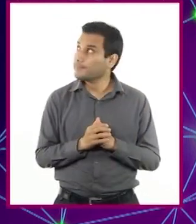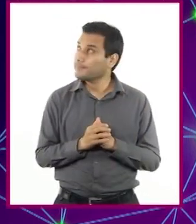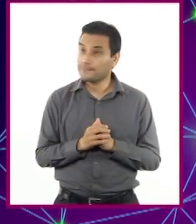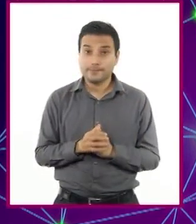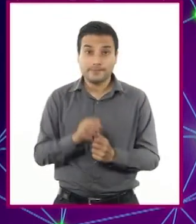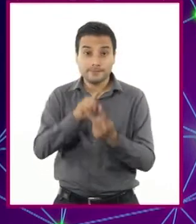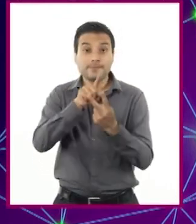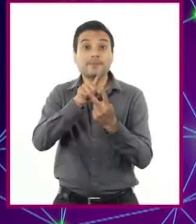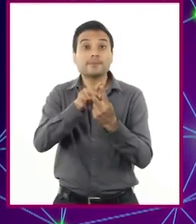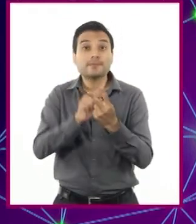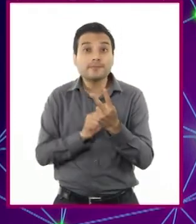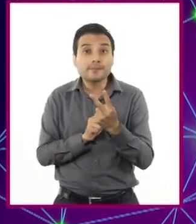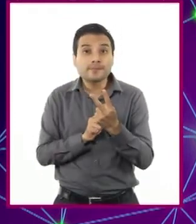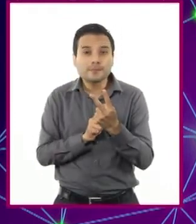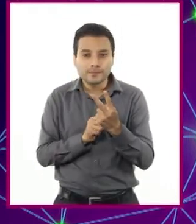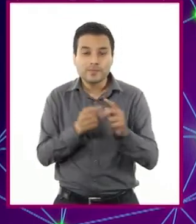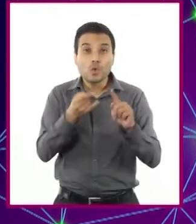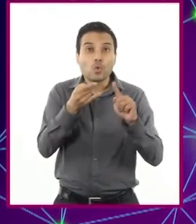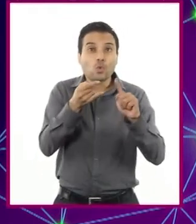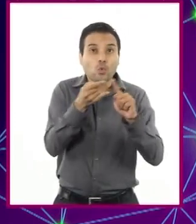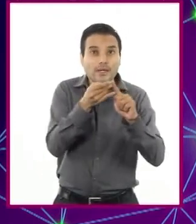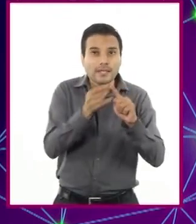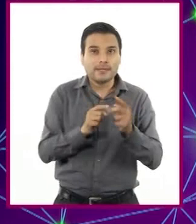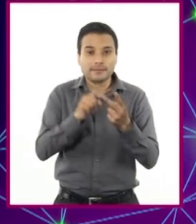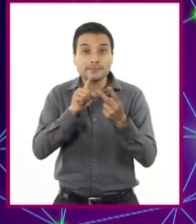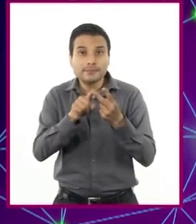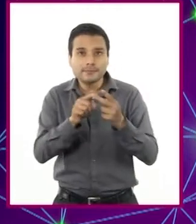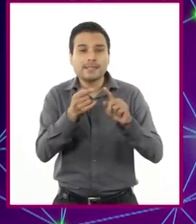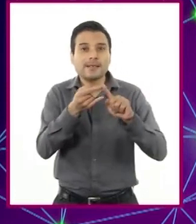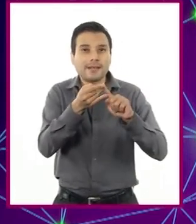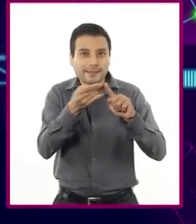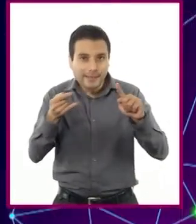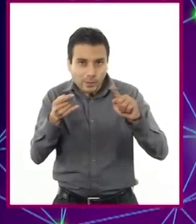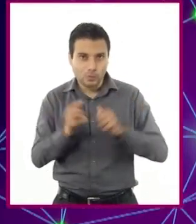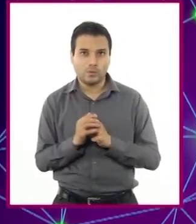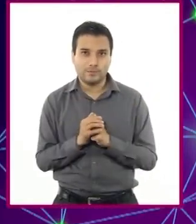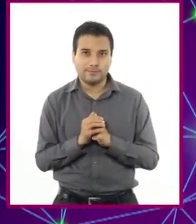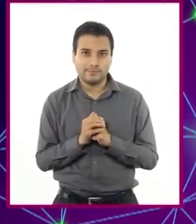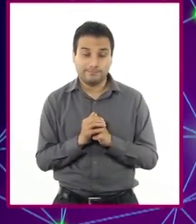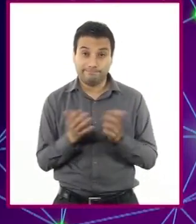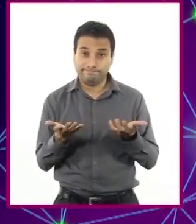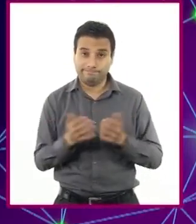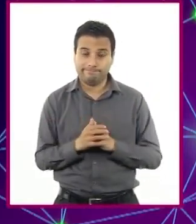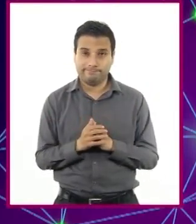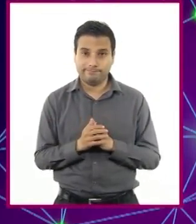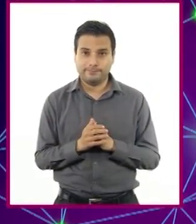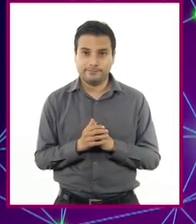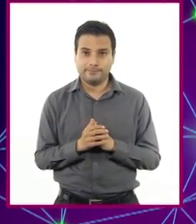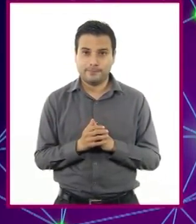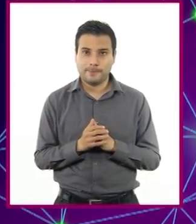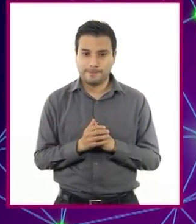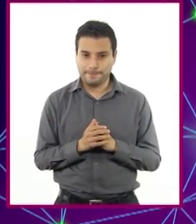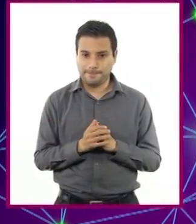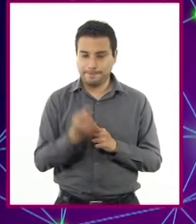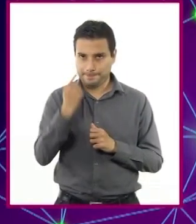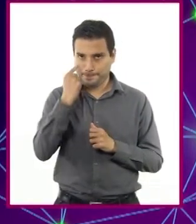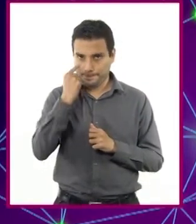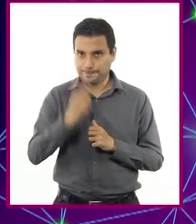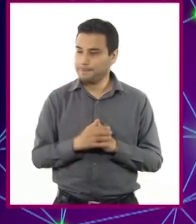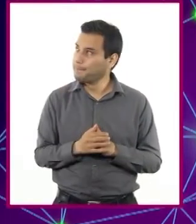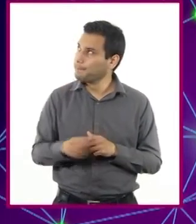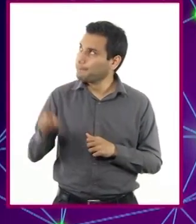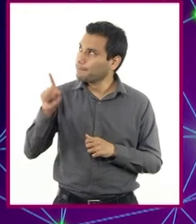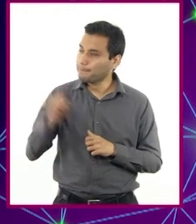con base cuadrada y el otro con base rectangular. El volumen de un prisma recto se